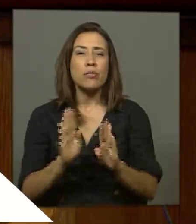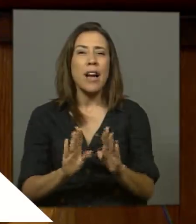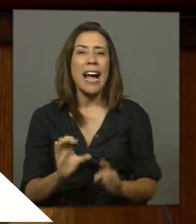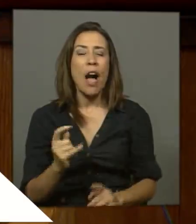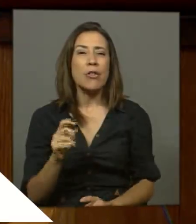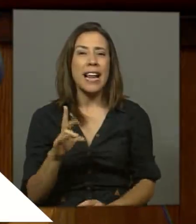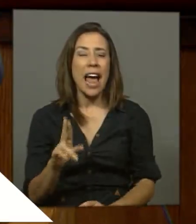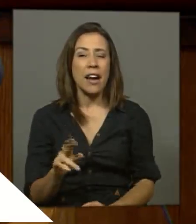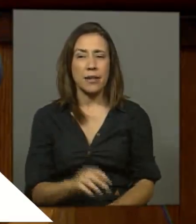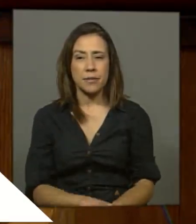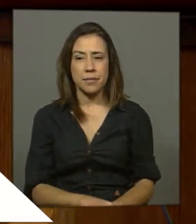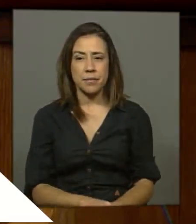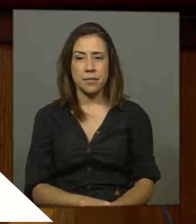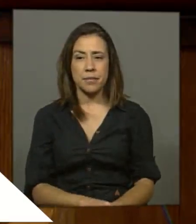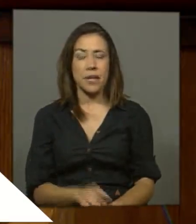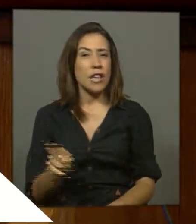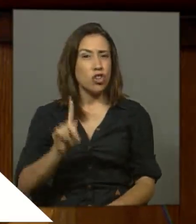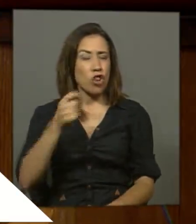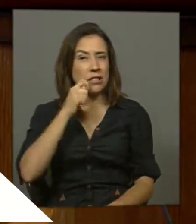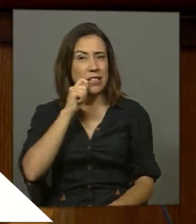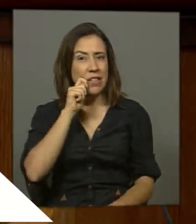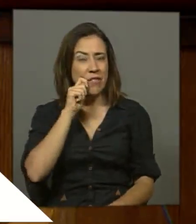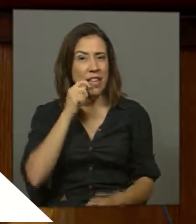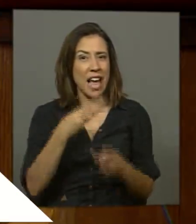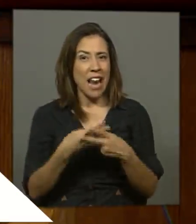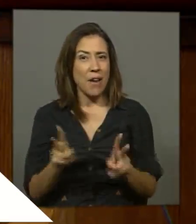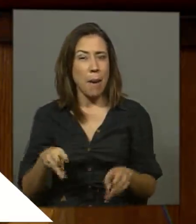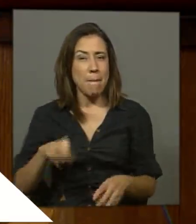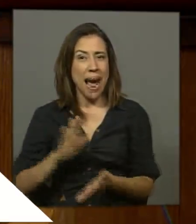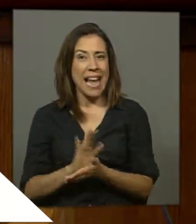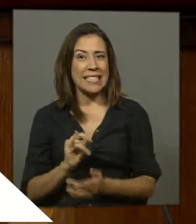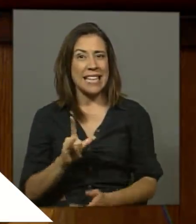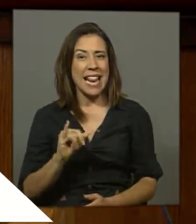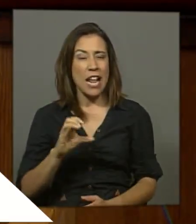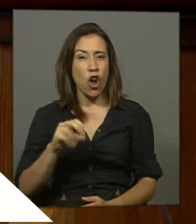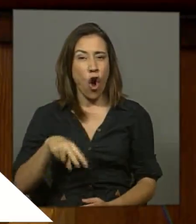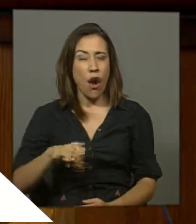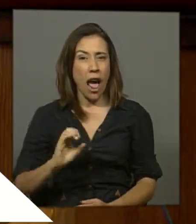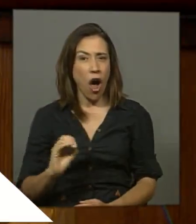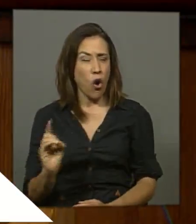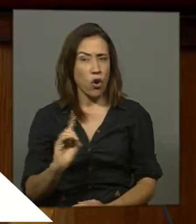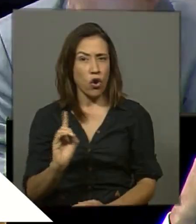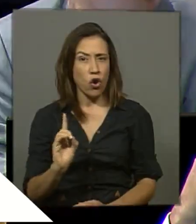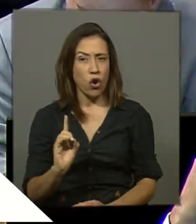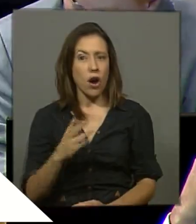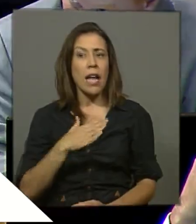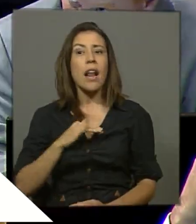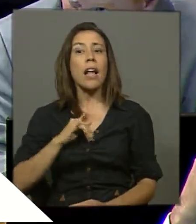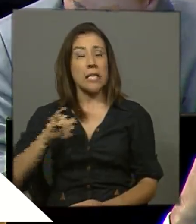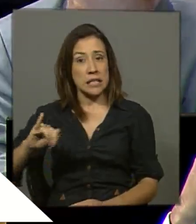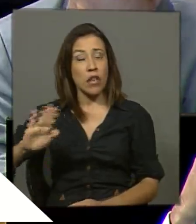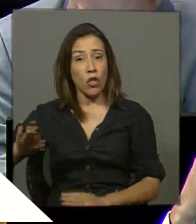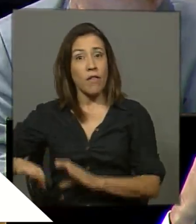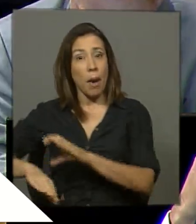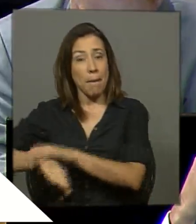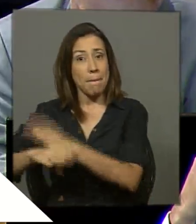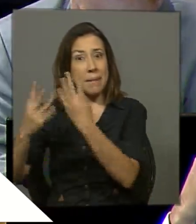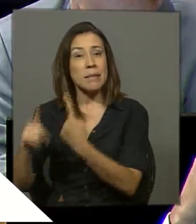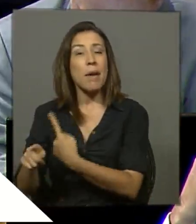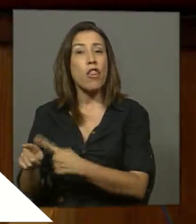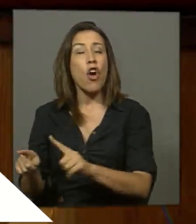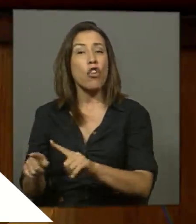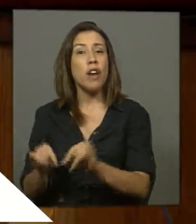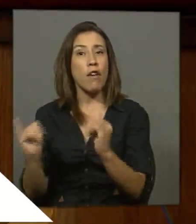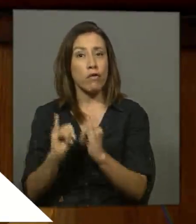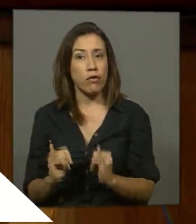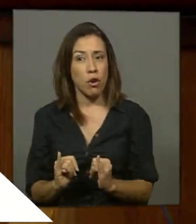cautelar no es la libertad de la machi Lincon sino eh mantener la privada Libertad en otras condiciones por